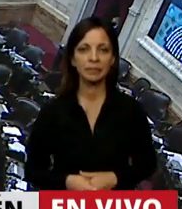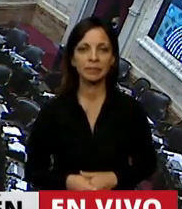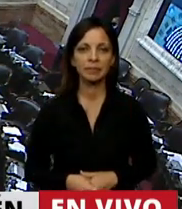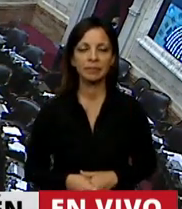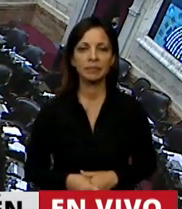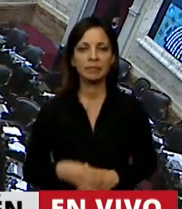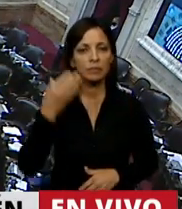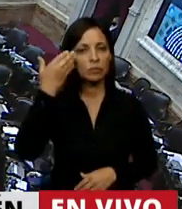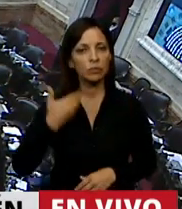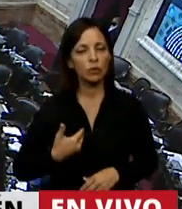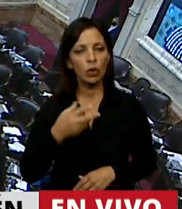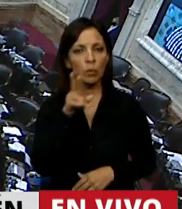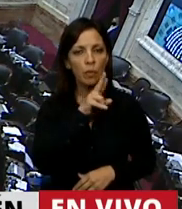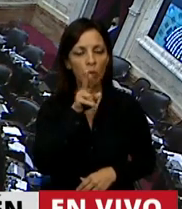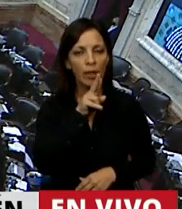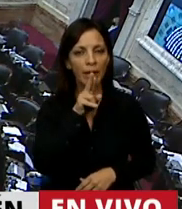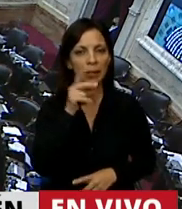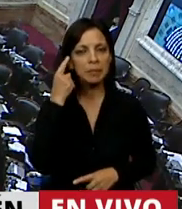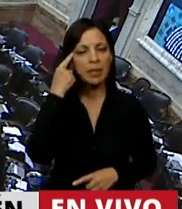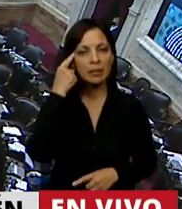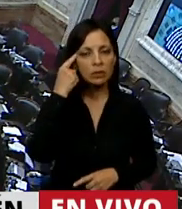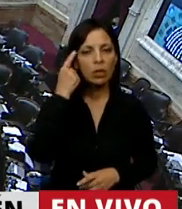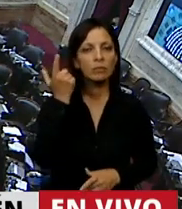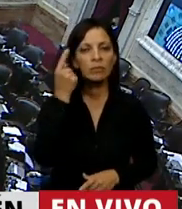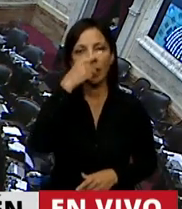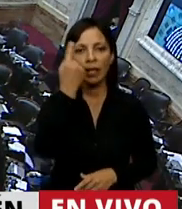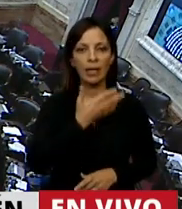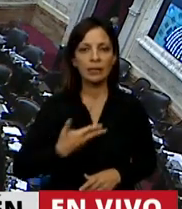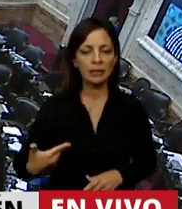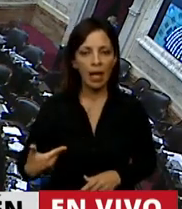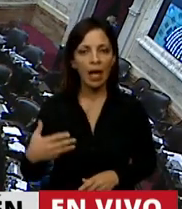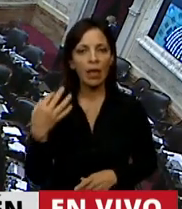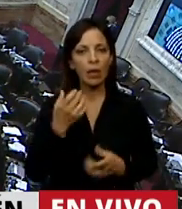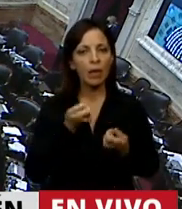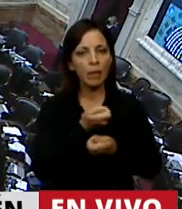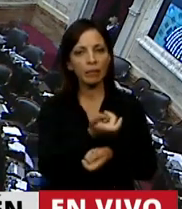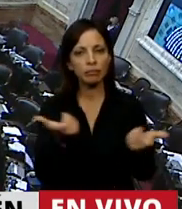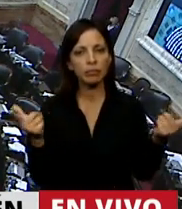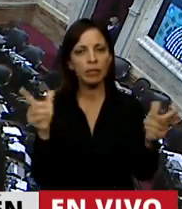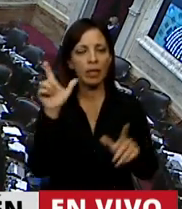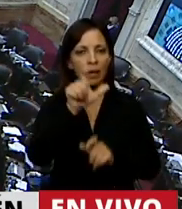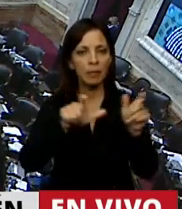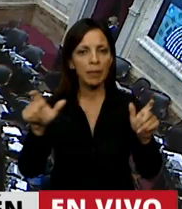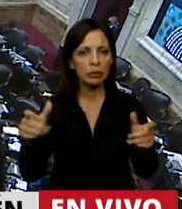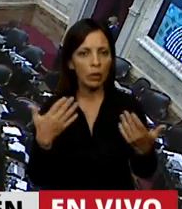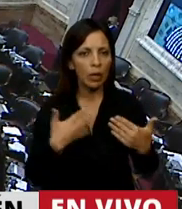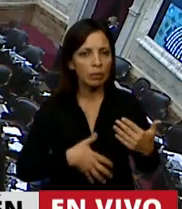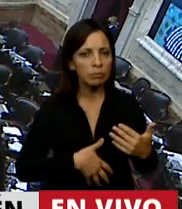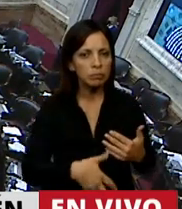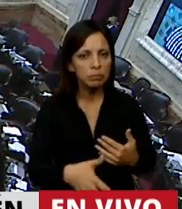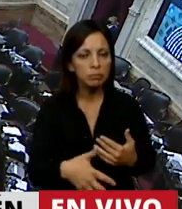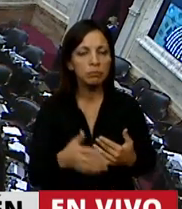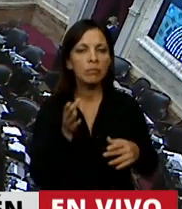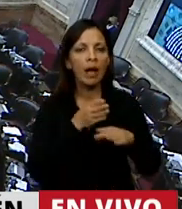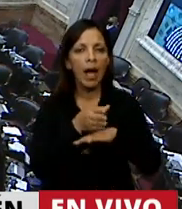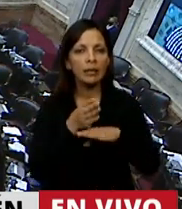Como mujer, creo fervientemente en que el Estado Nacional debe brindar a todas las personas gestantes acceso a